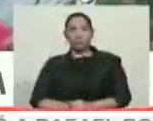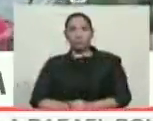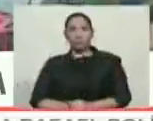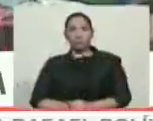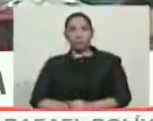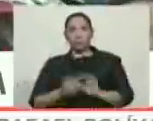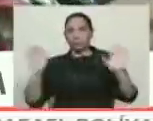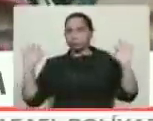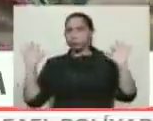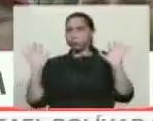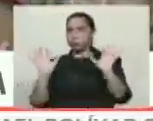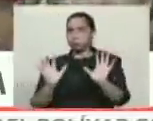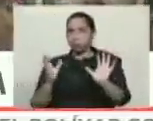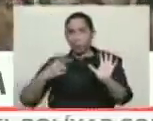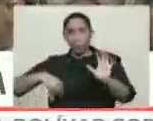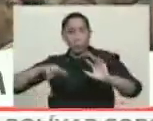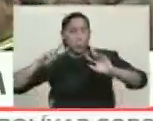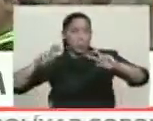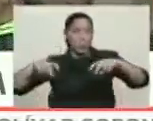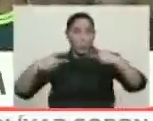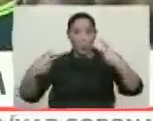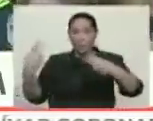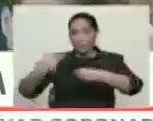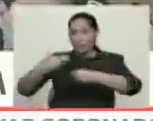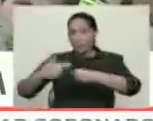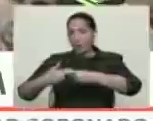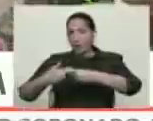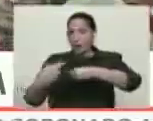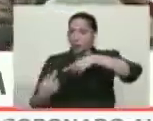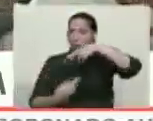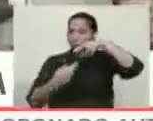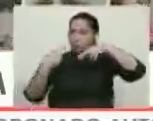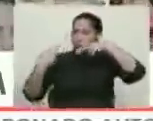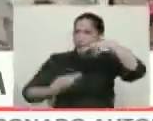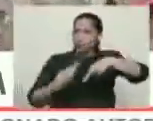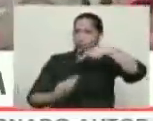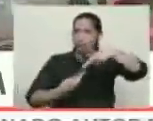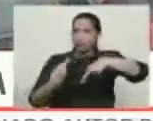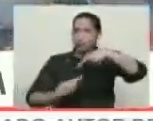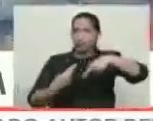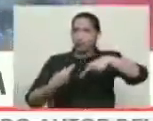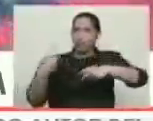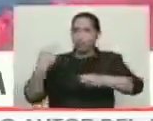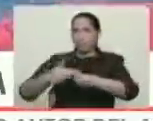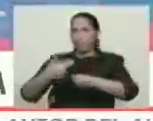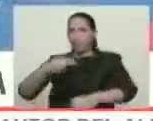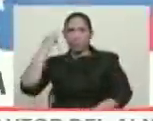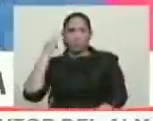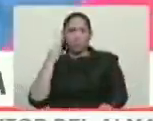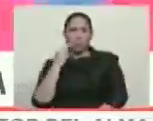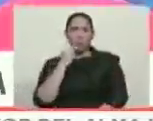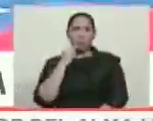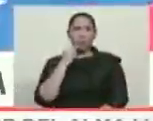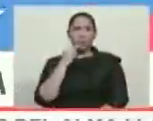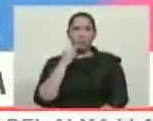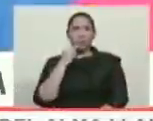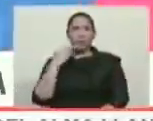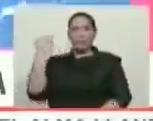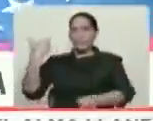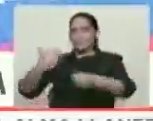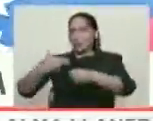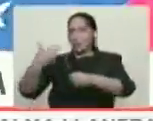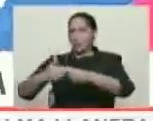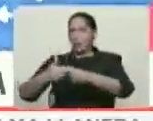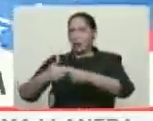la nueva PDVSA. Somos la PDVSA revolucionaria, somos la PDVSA bolivariana, somos la